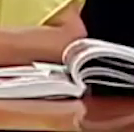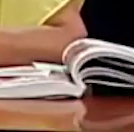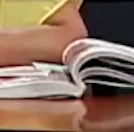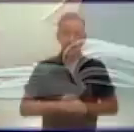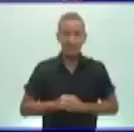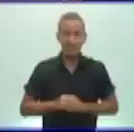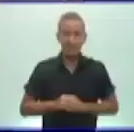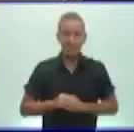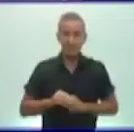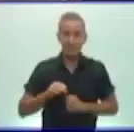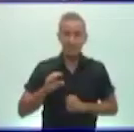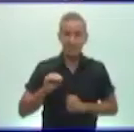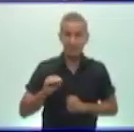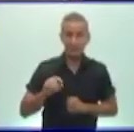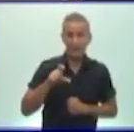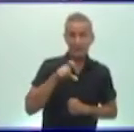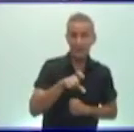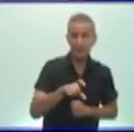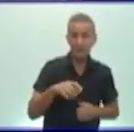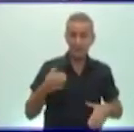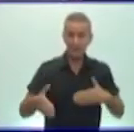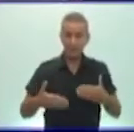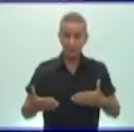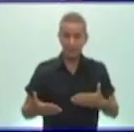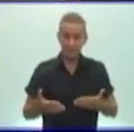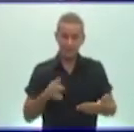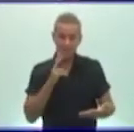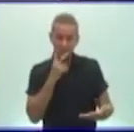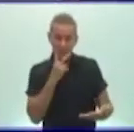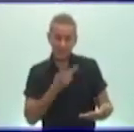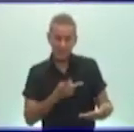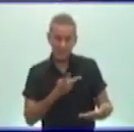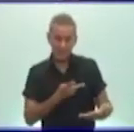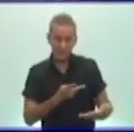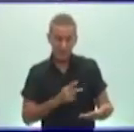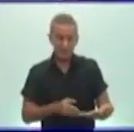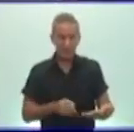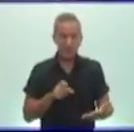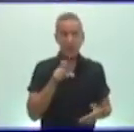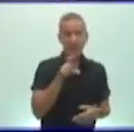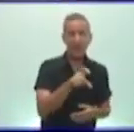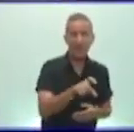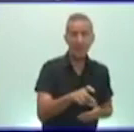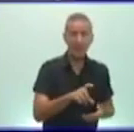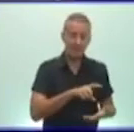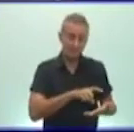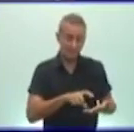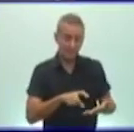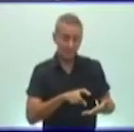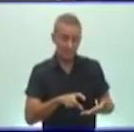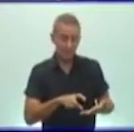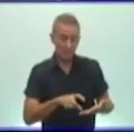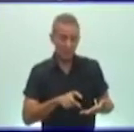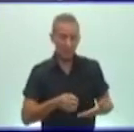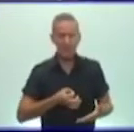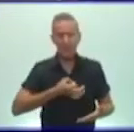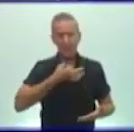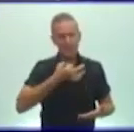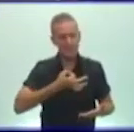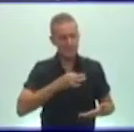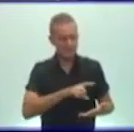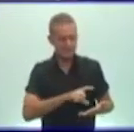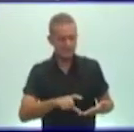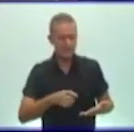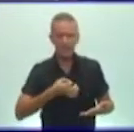Fíjense que la última actividad que aparece al final de este texto es producir un texto descriptivo. ¿Recuerdan